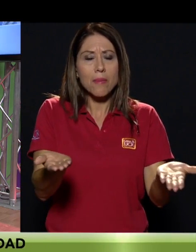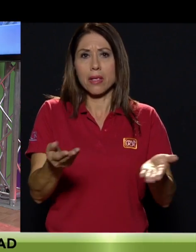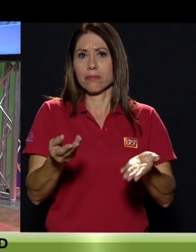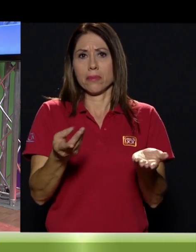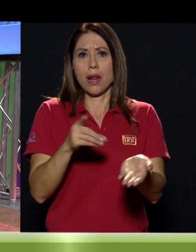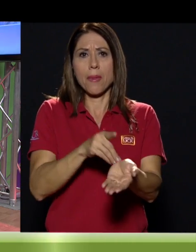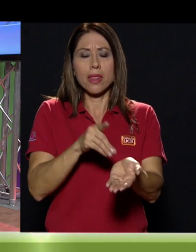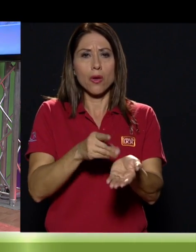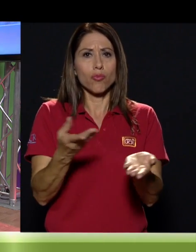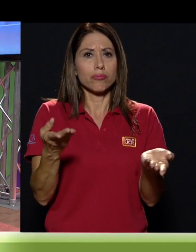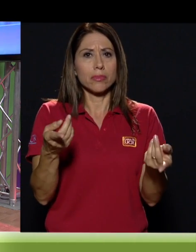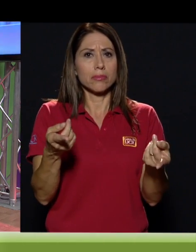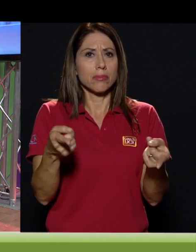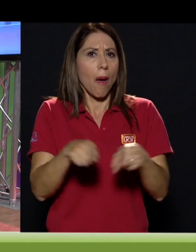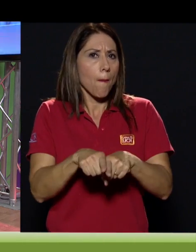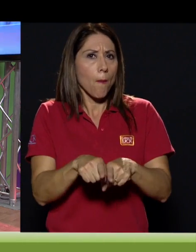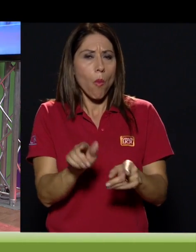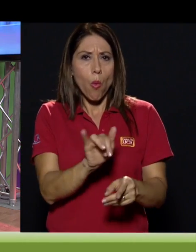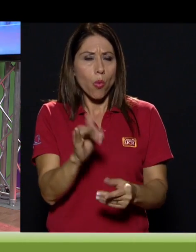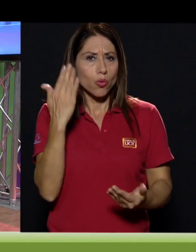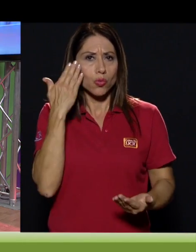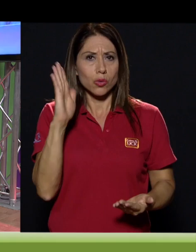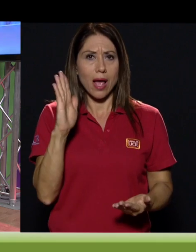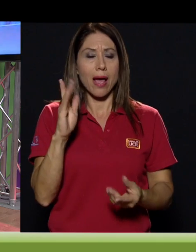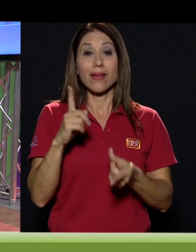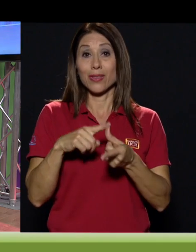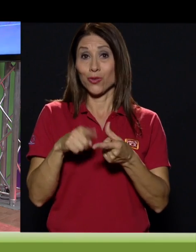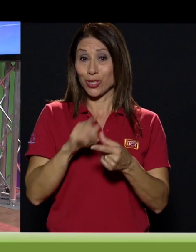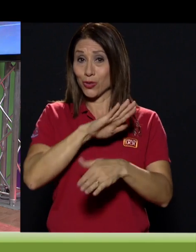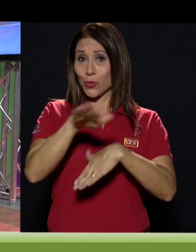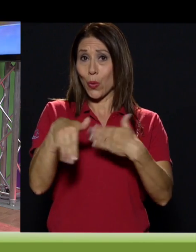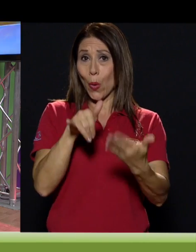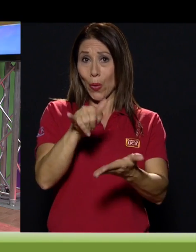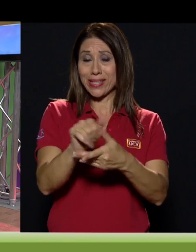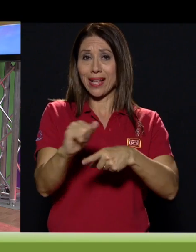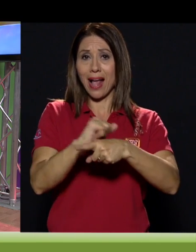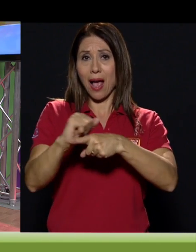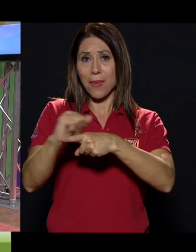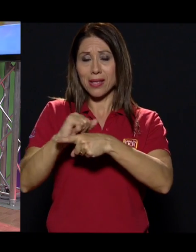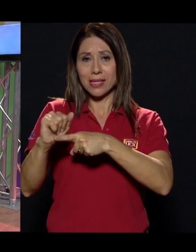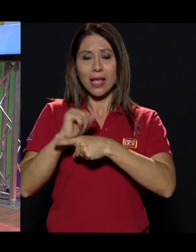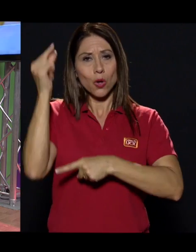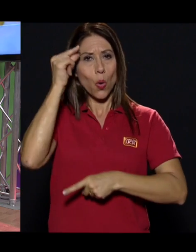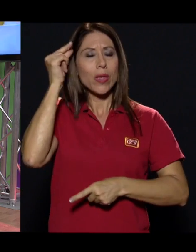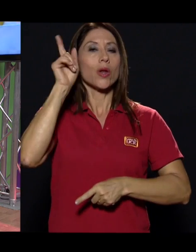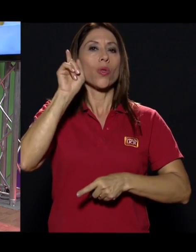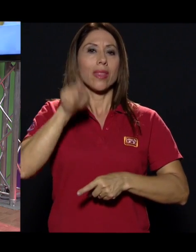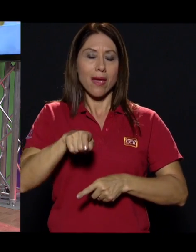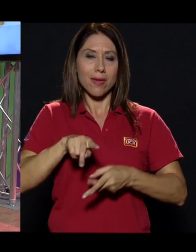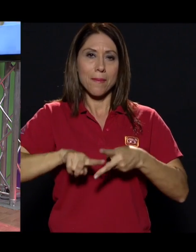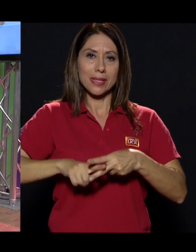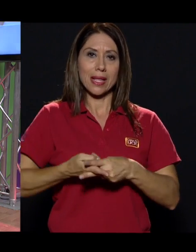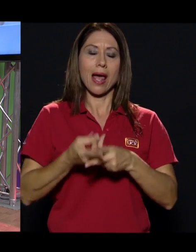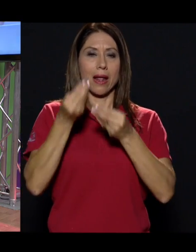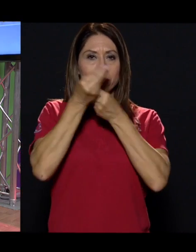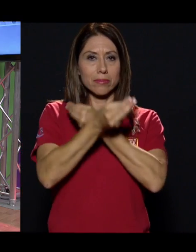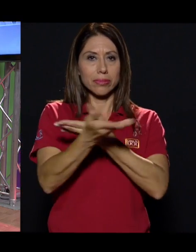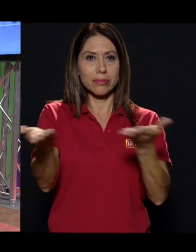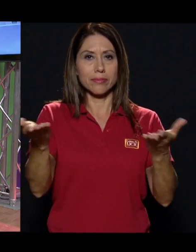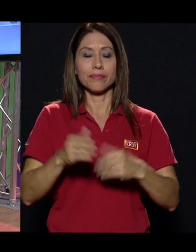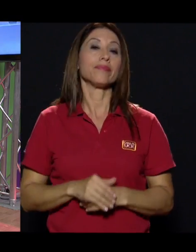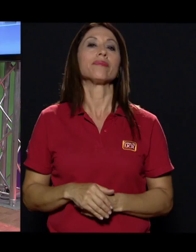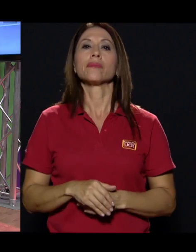médico tampoco, ¿verdad? Entonces, todas esas capacitaciones son las que también el gobierno tiene que empezar a